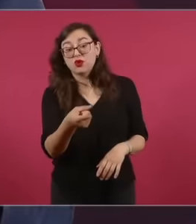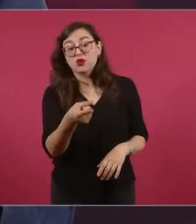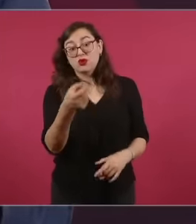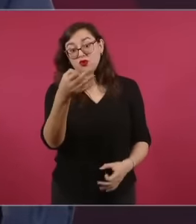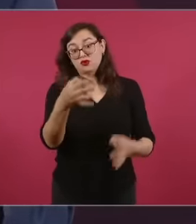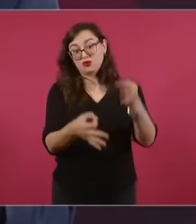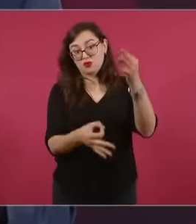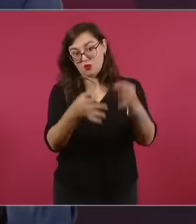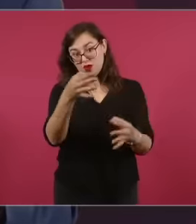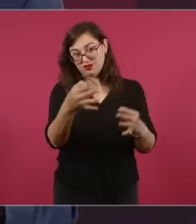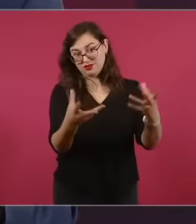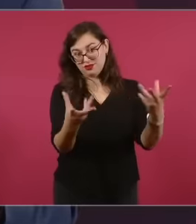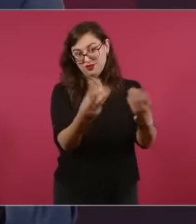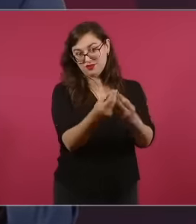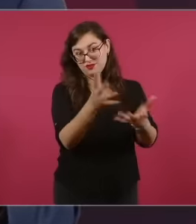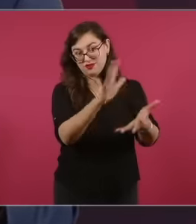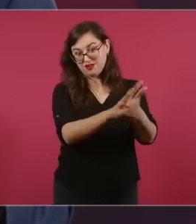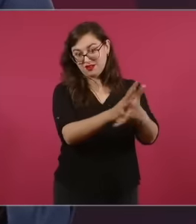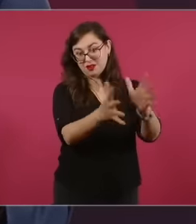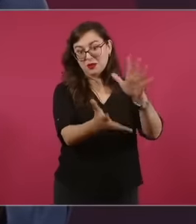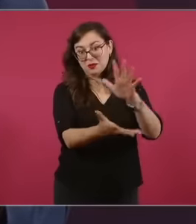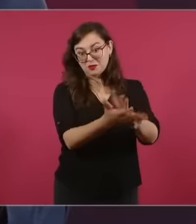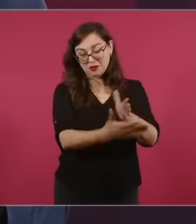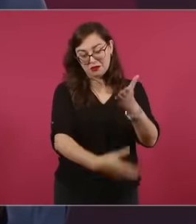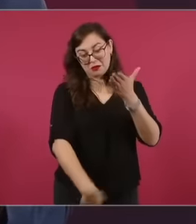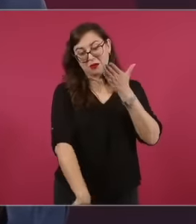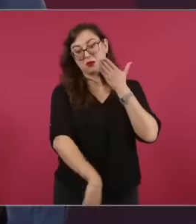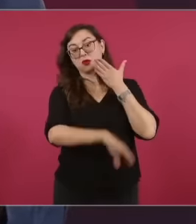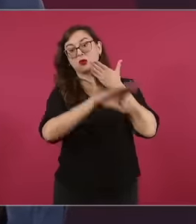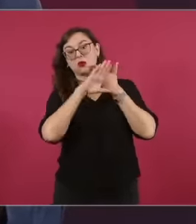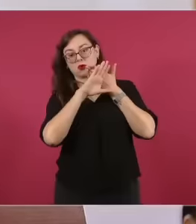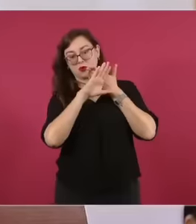Judicial. Ahora lo que se busca es,